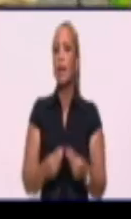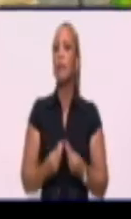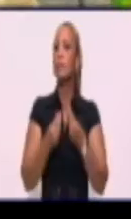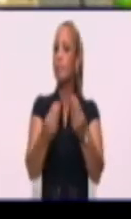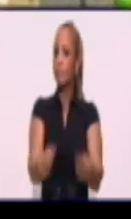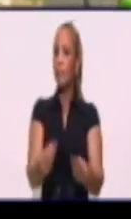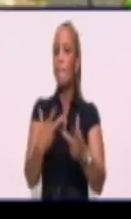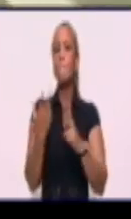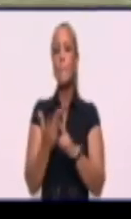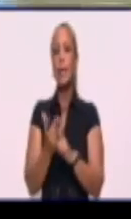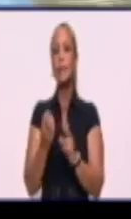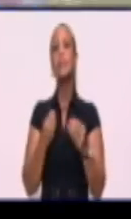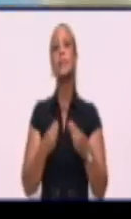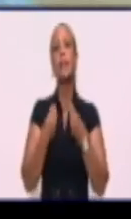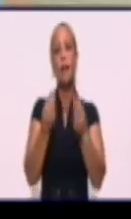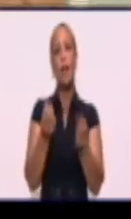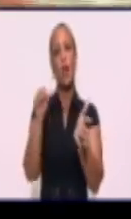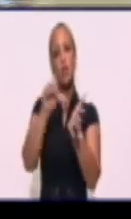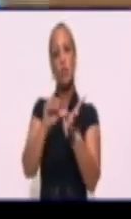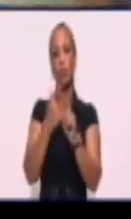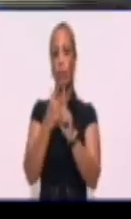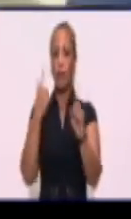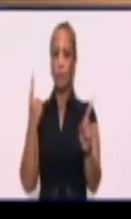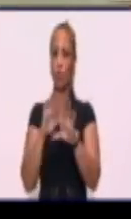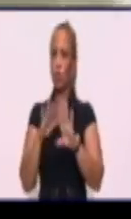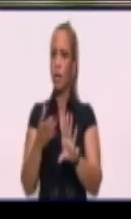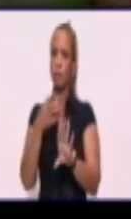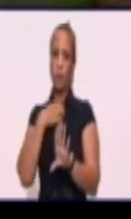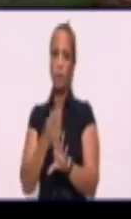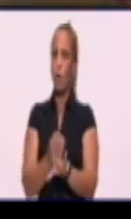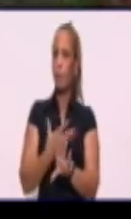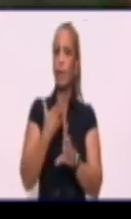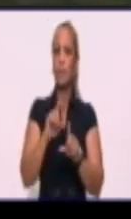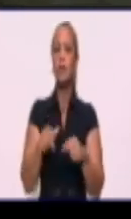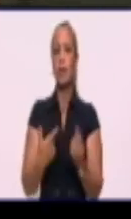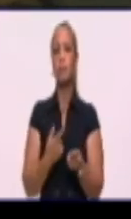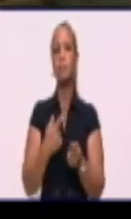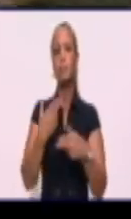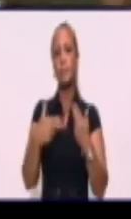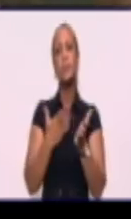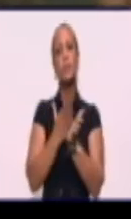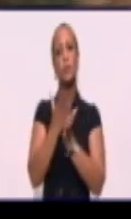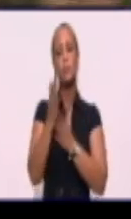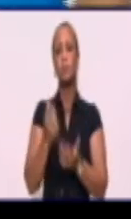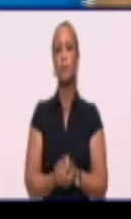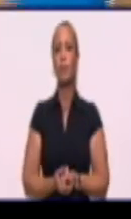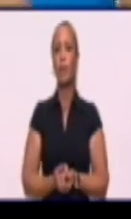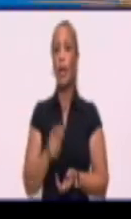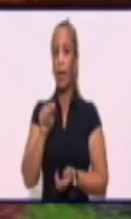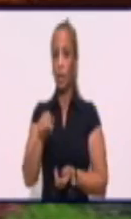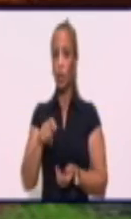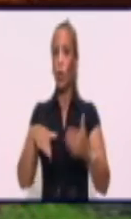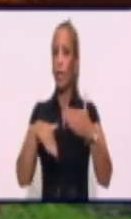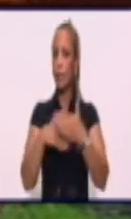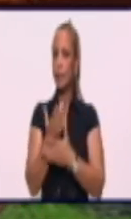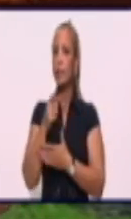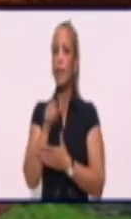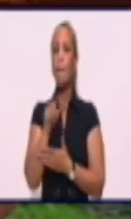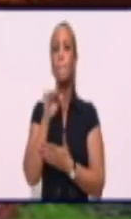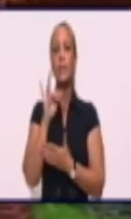entregarle a los centros de aislamiento. Ya en esto tenemos experiencia y lo vamos a continuar realizando. Esto va a ser el día 27. 27.